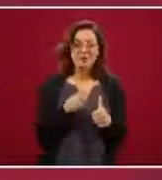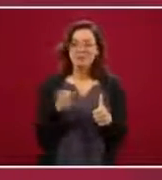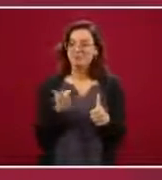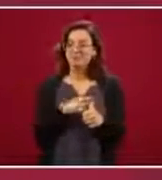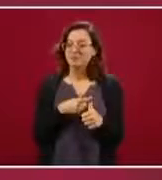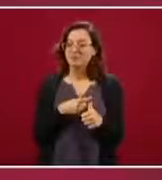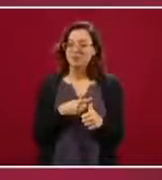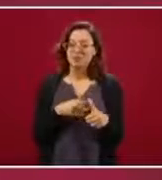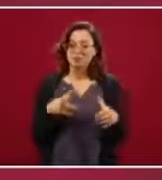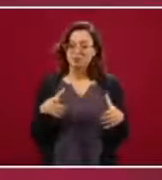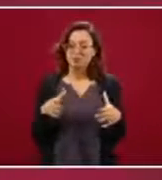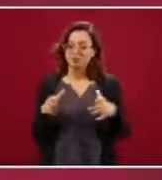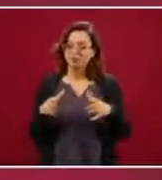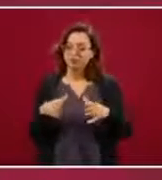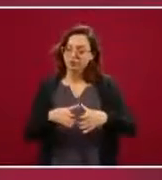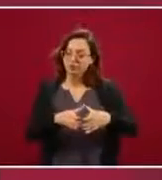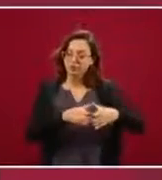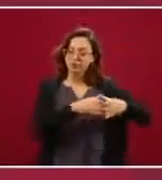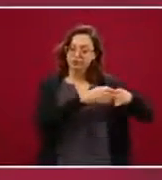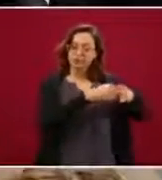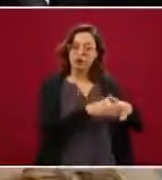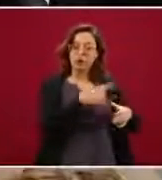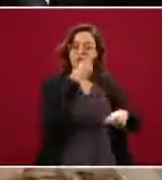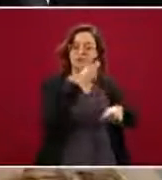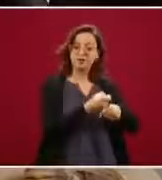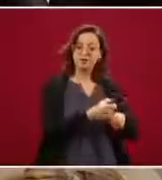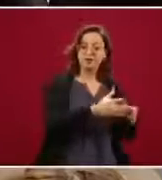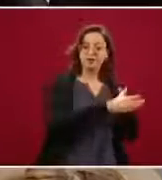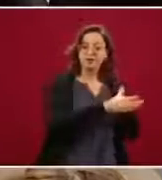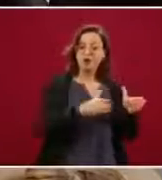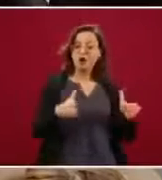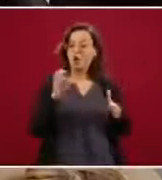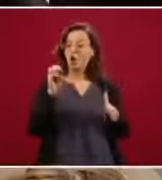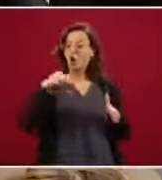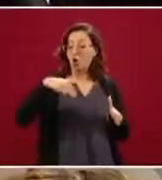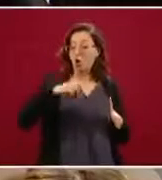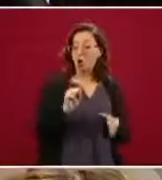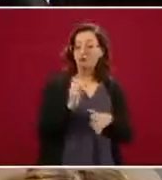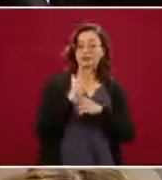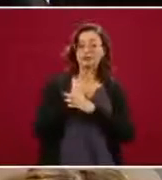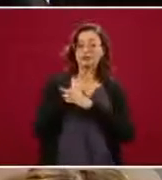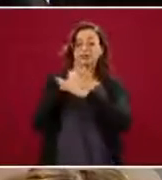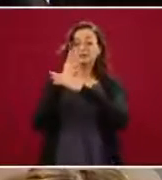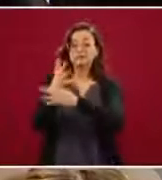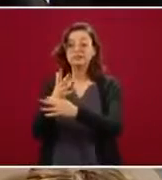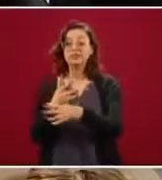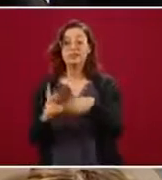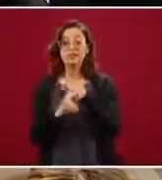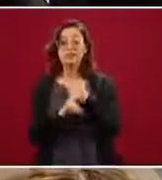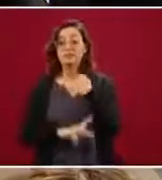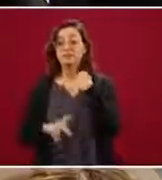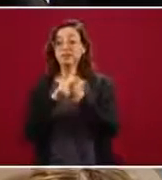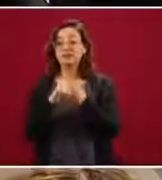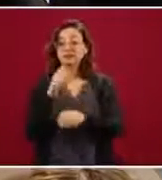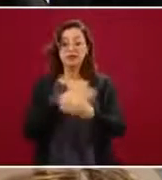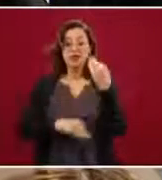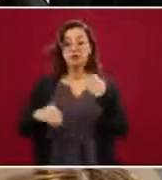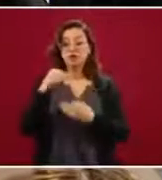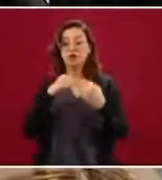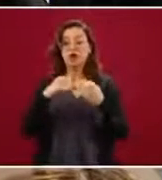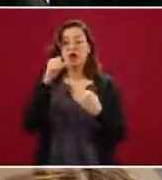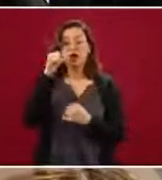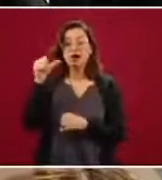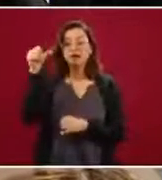de contención al inicio es el que ha recomendado la Organización Mundial de la Salud para todos los países, que ayer lo volvió a decir el